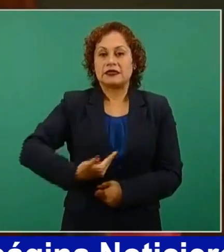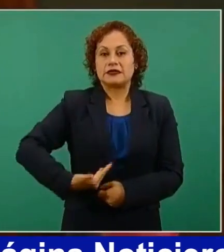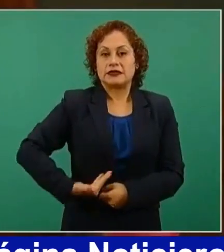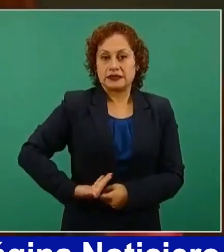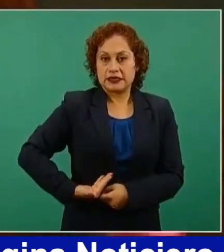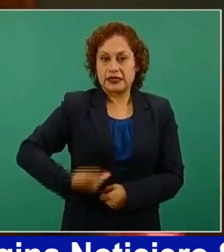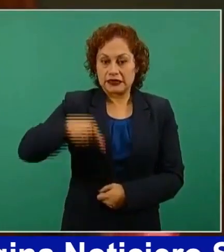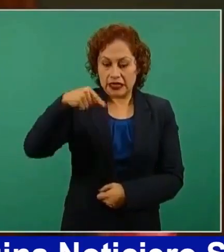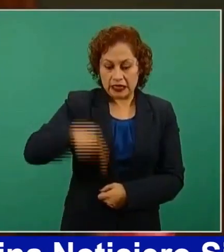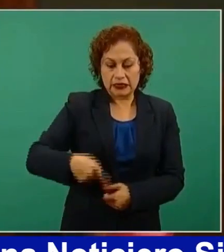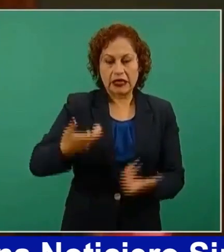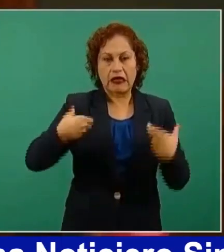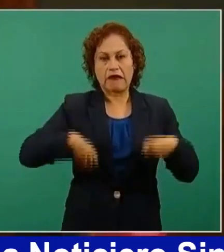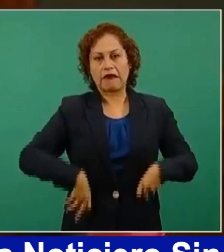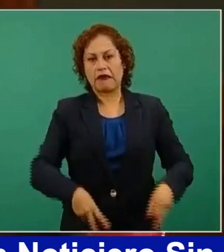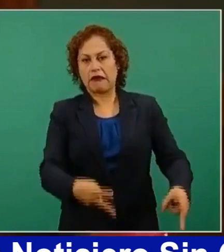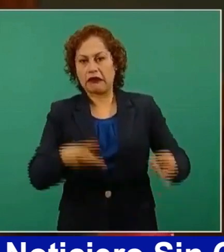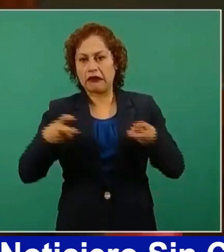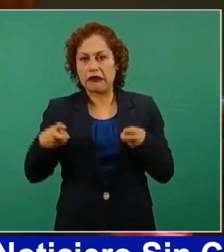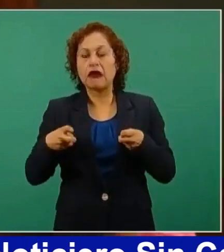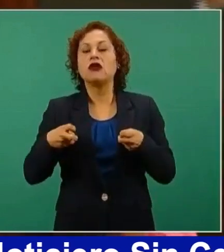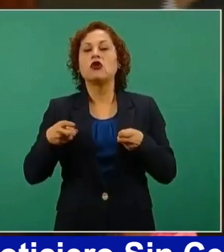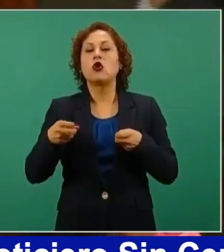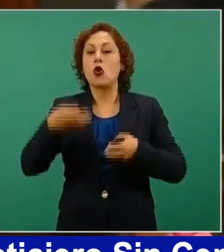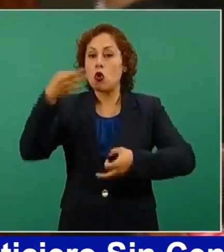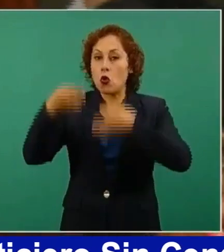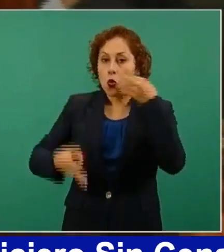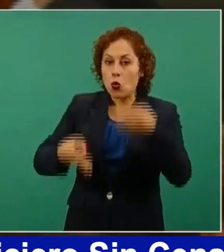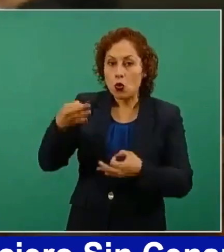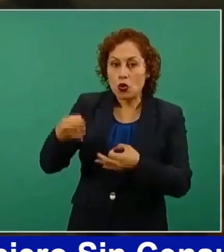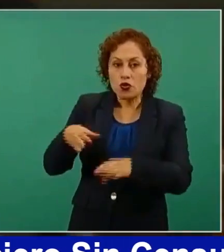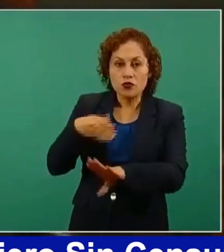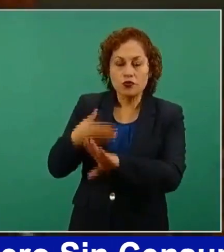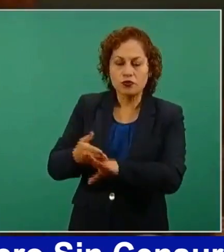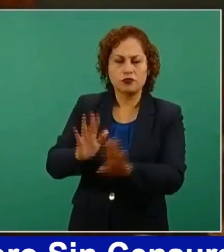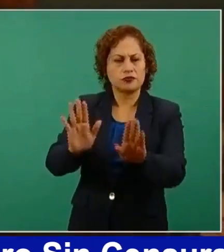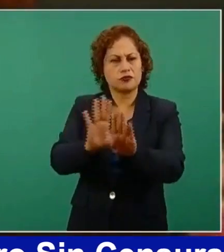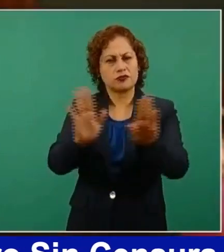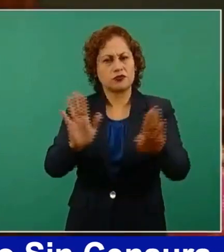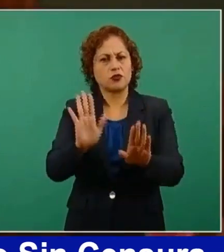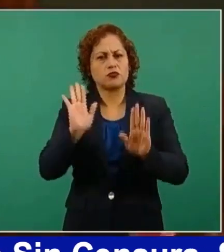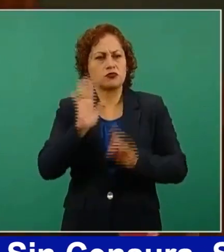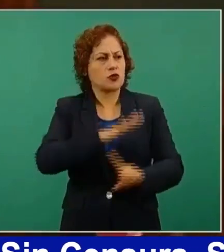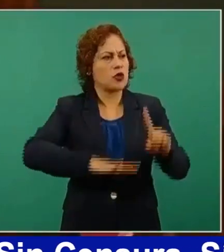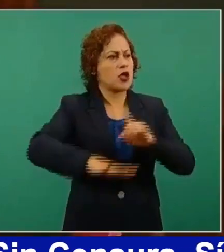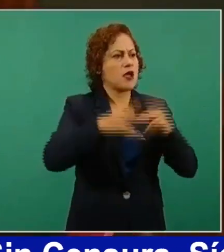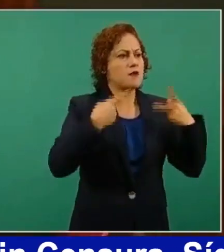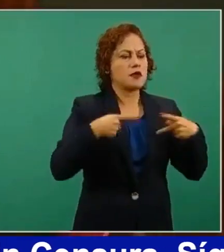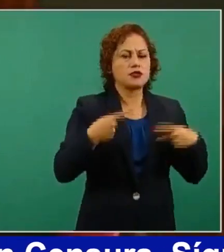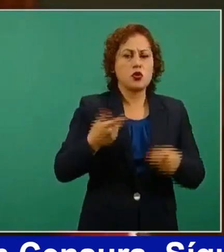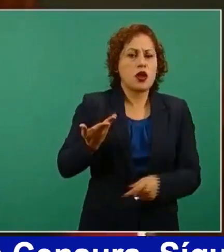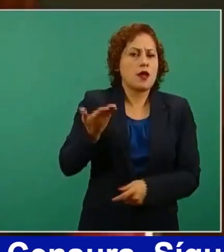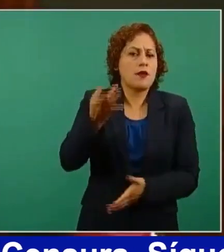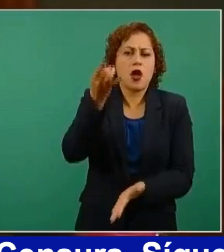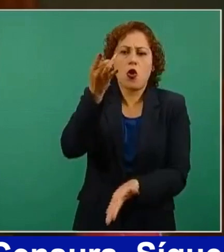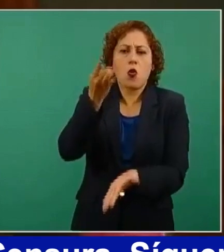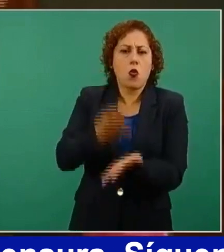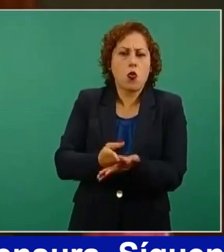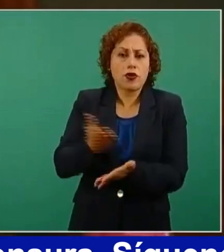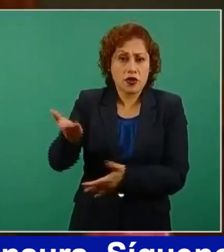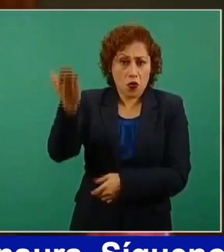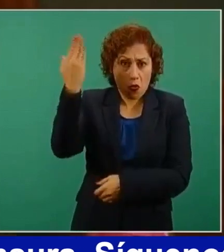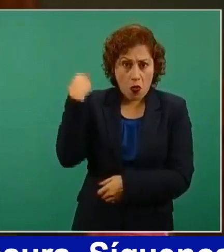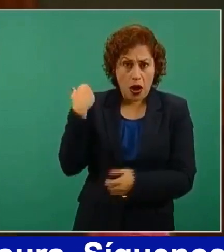La ciudadanía en general por lo menos se quedaría conforme que regresen el dinero que robaron, que saquearon, el que está